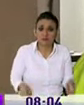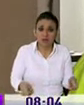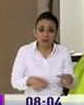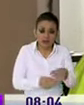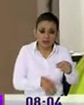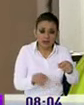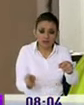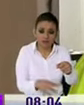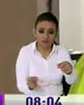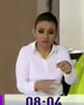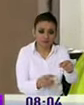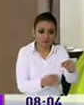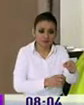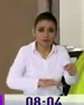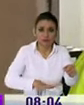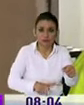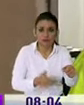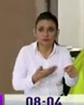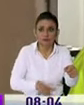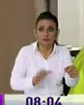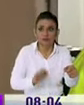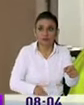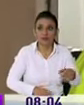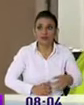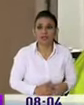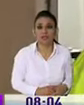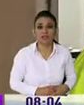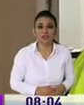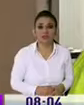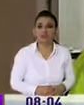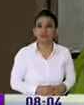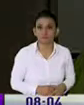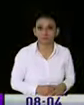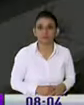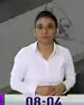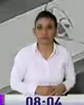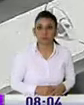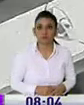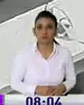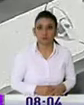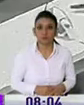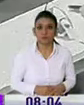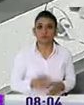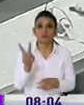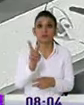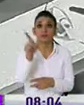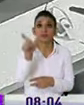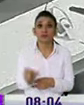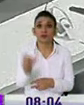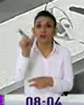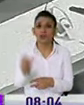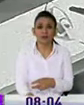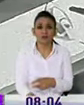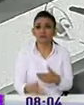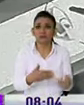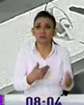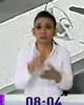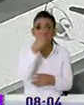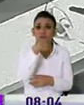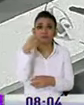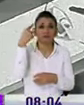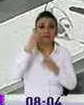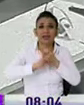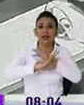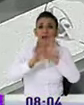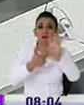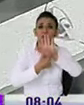recetadas, todos los objetos que estaban queriéndose llevar de los domicilios. Los venezolanos no tienen reparos en mostrar los rostros, actúan